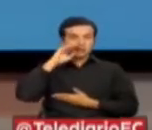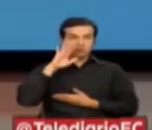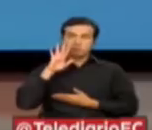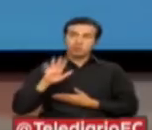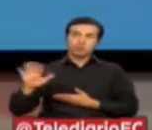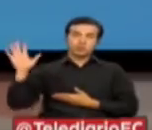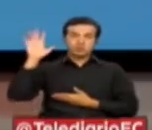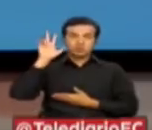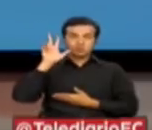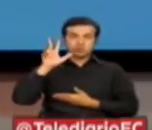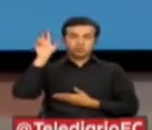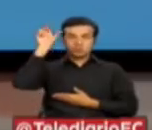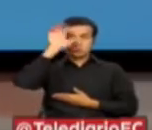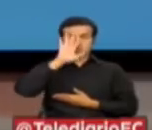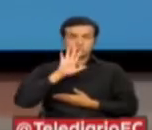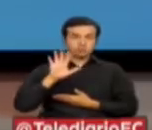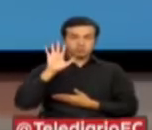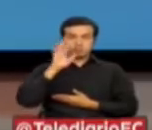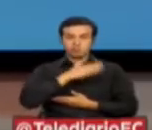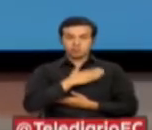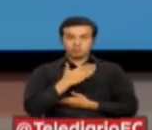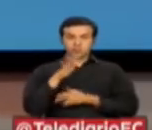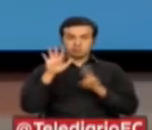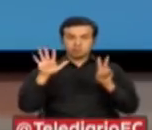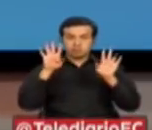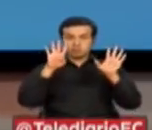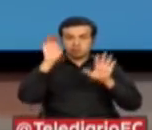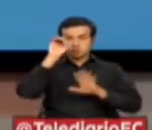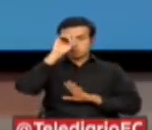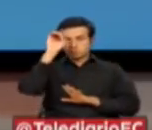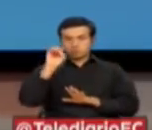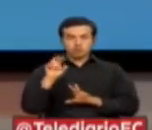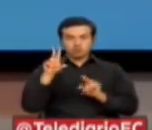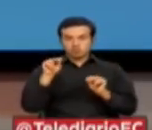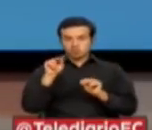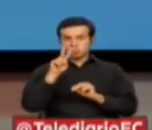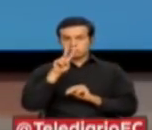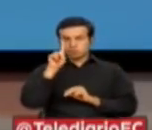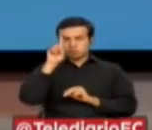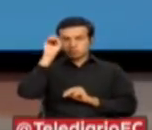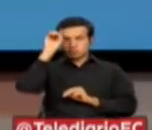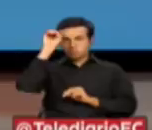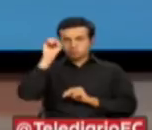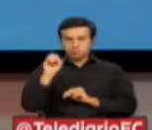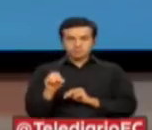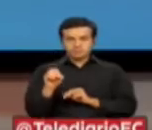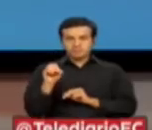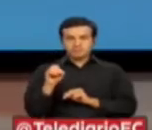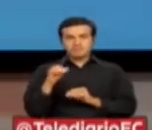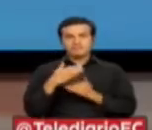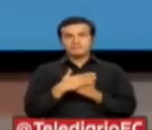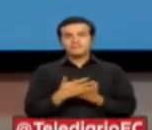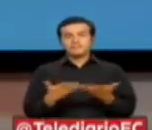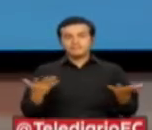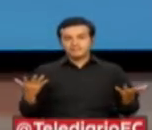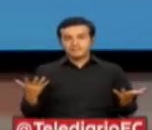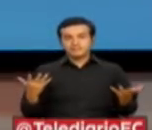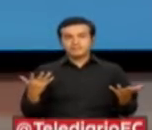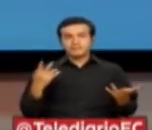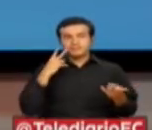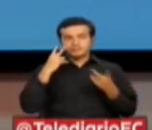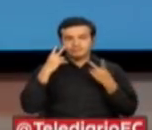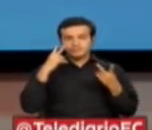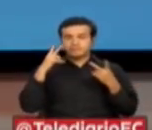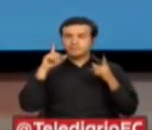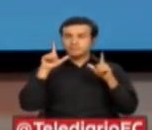es a nivel de las tres ciudades, que sí le cree, dice el 79%, que no el 21%, y esta curva que no está en pantalla,